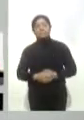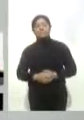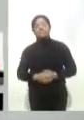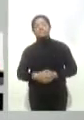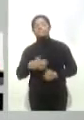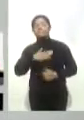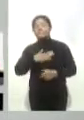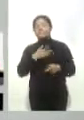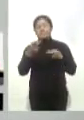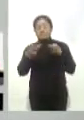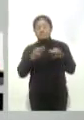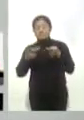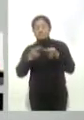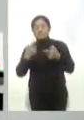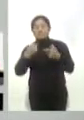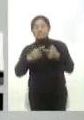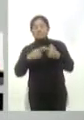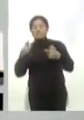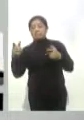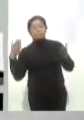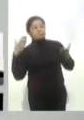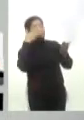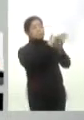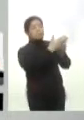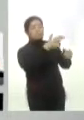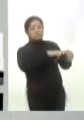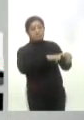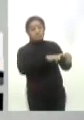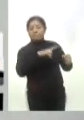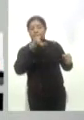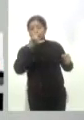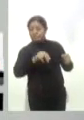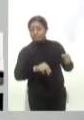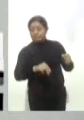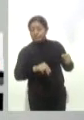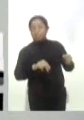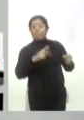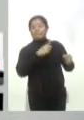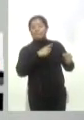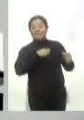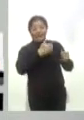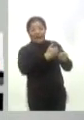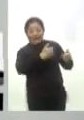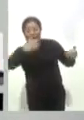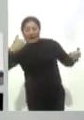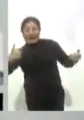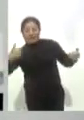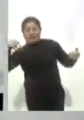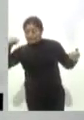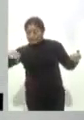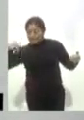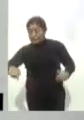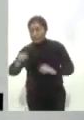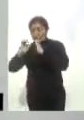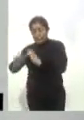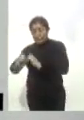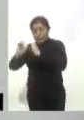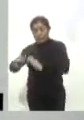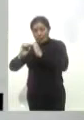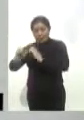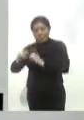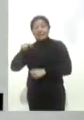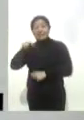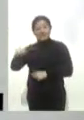hospital. Tenemos que prepararnos para que no lleguen a un hospital con la prevención y la promoción a la